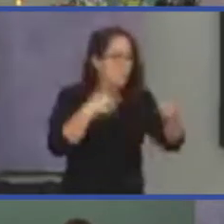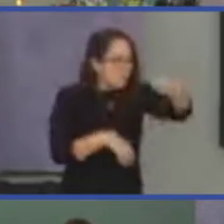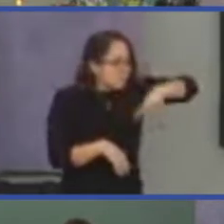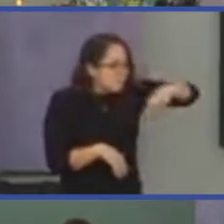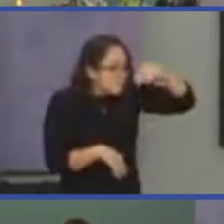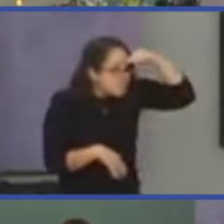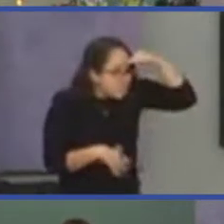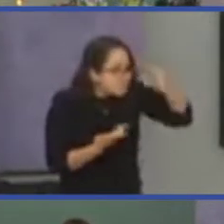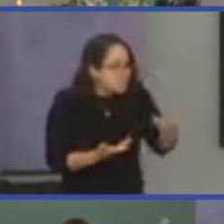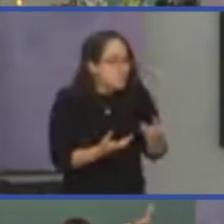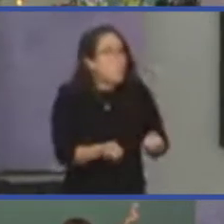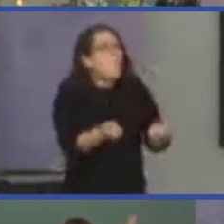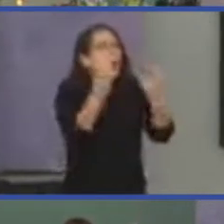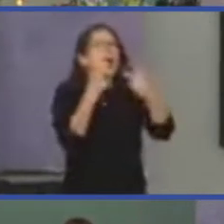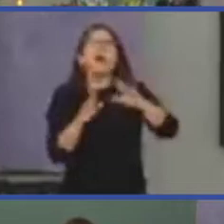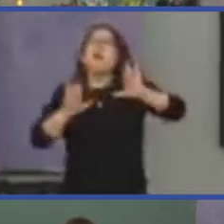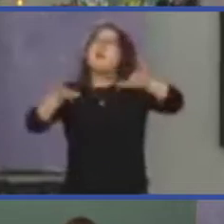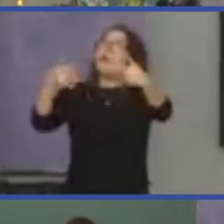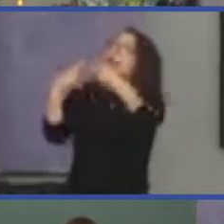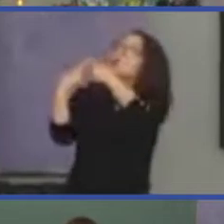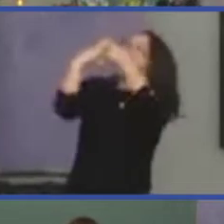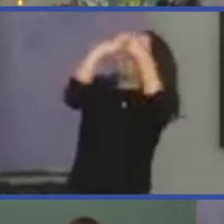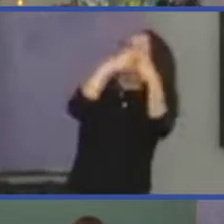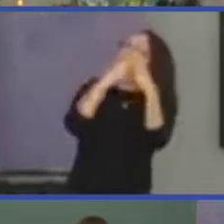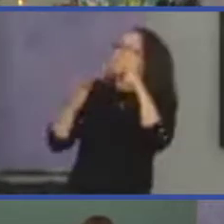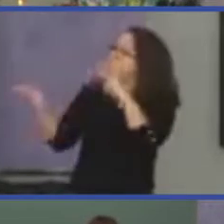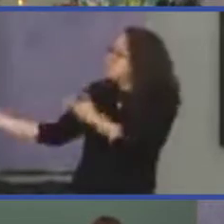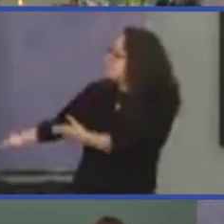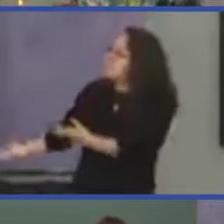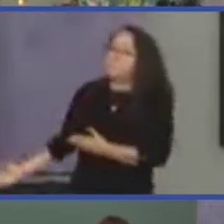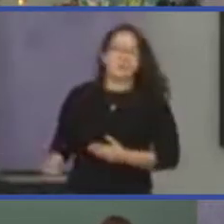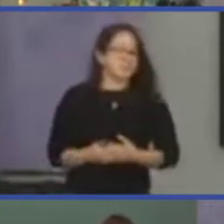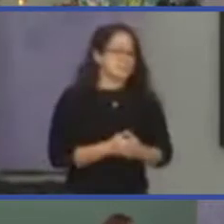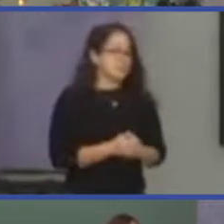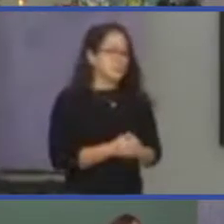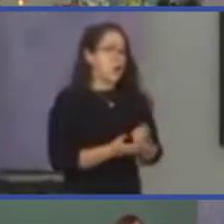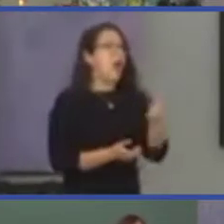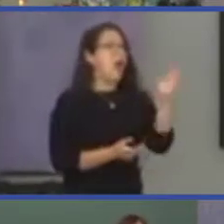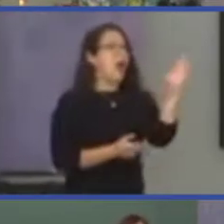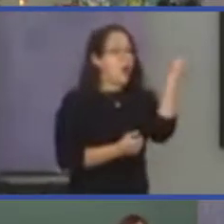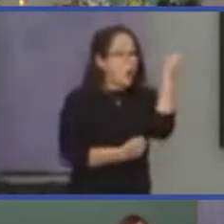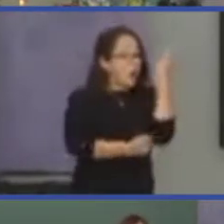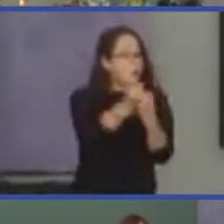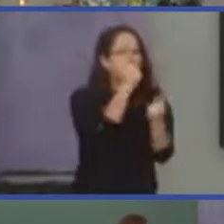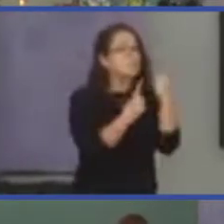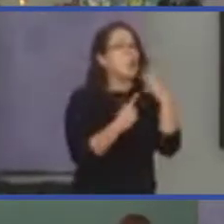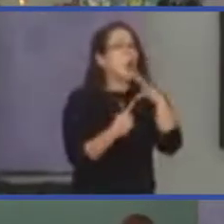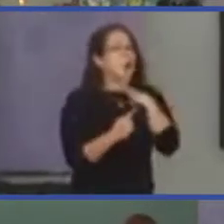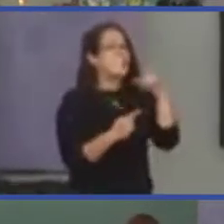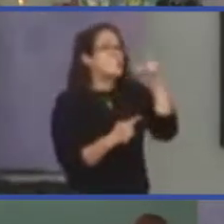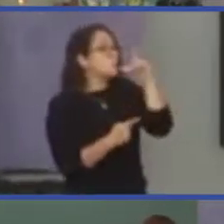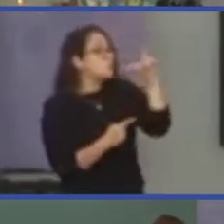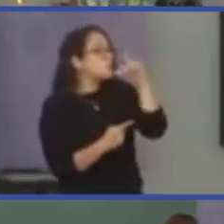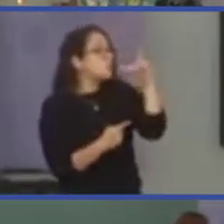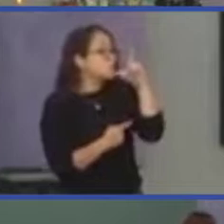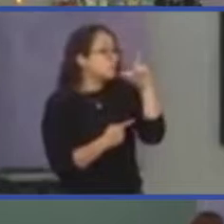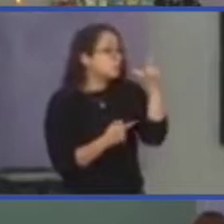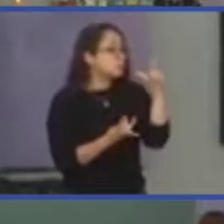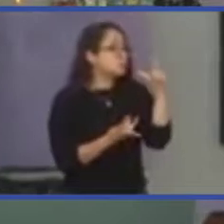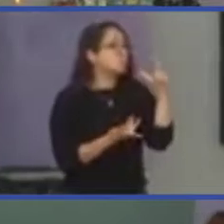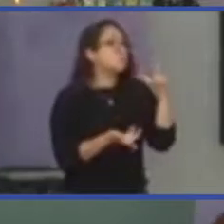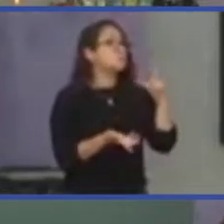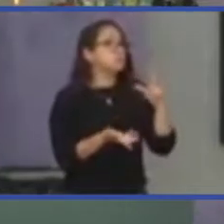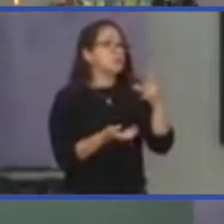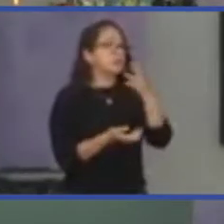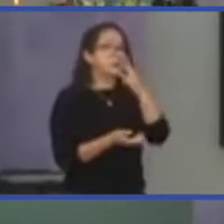estrellas se ven por acá. Y hay algunas que emiten luz que tiene 13 mil millones